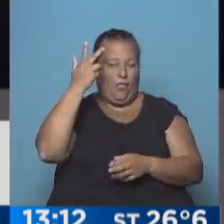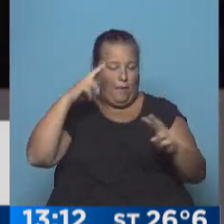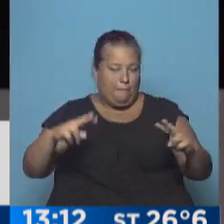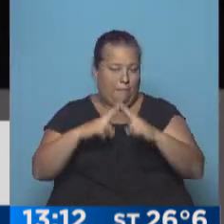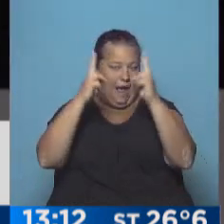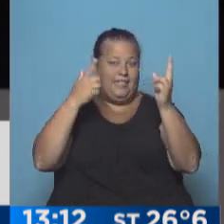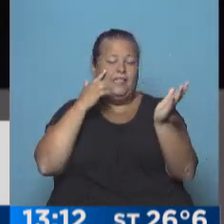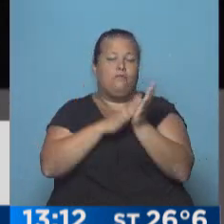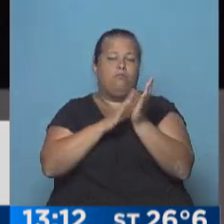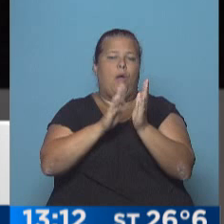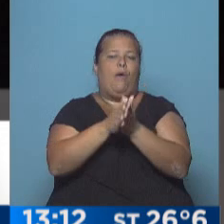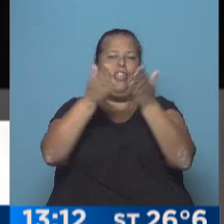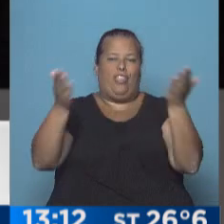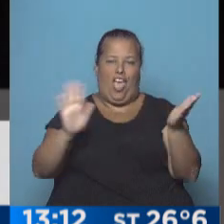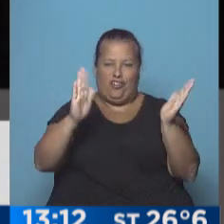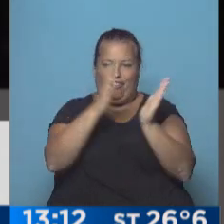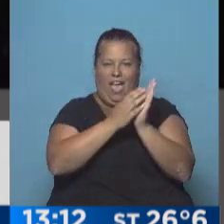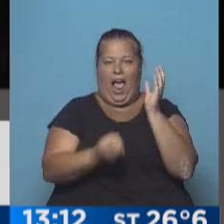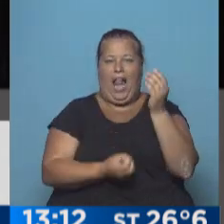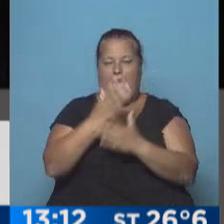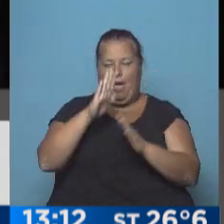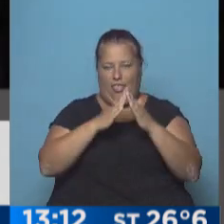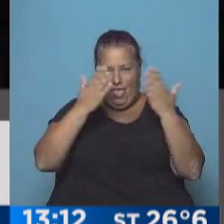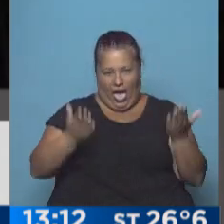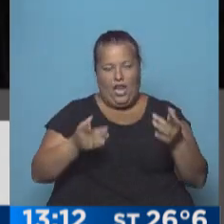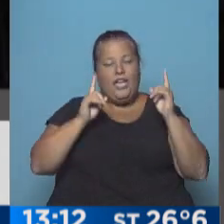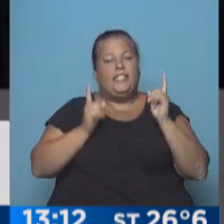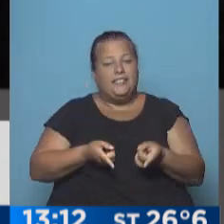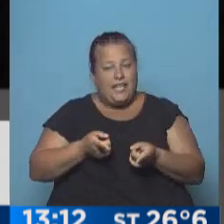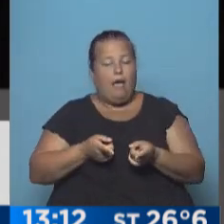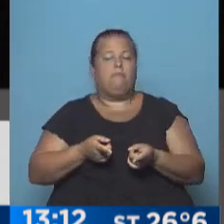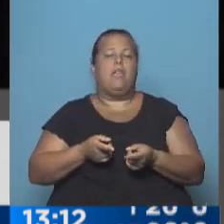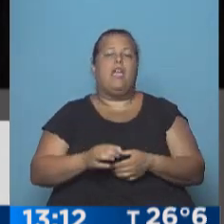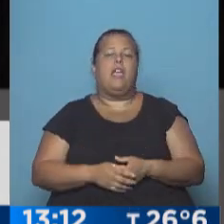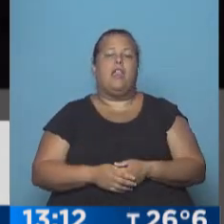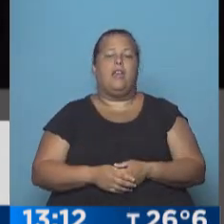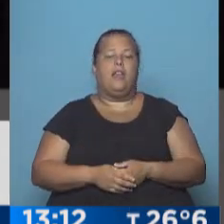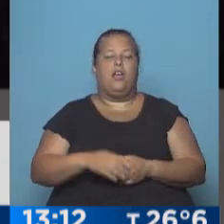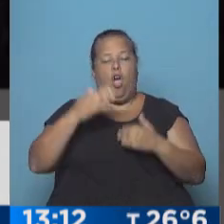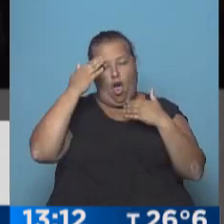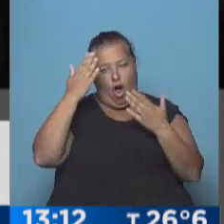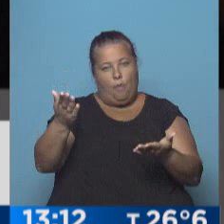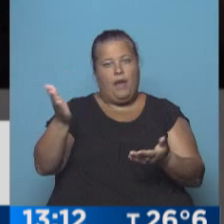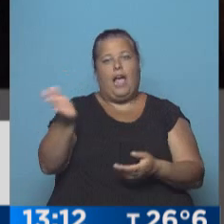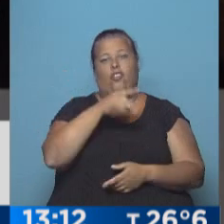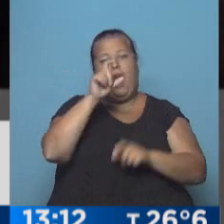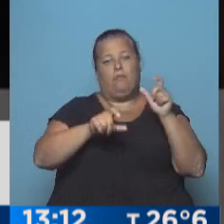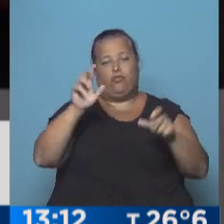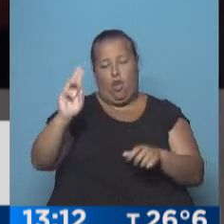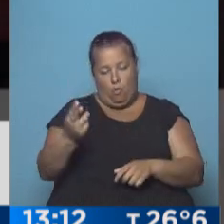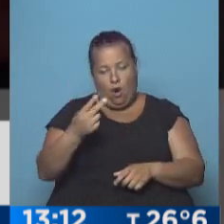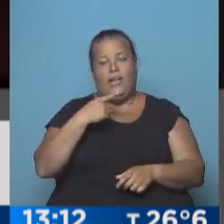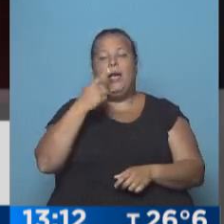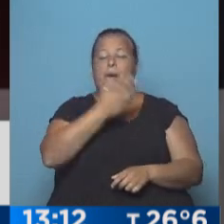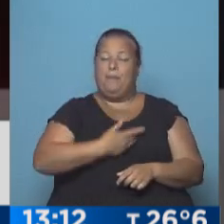quedó reflejado en las portadas de los matutinos de hoy, mientras también se realizan, por supuesto, los homenajes a las víctimas. Y dijo